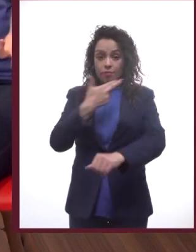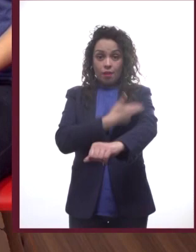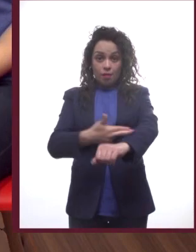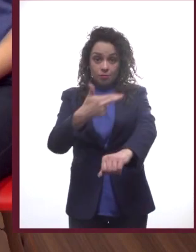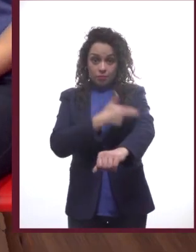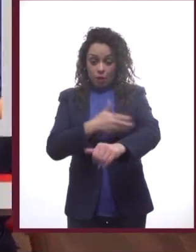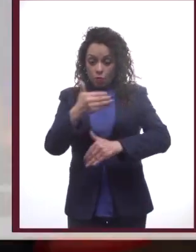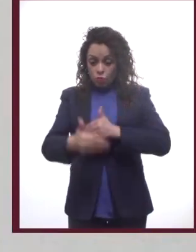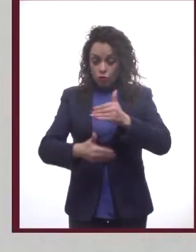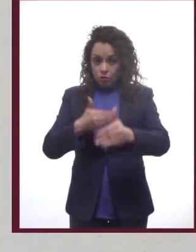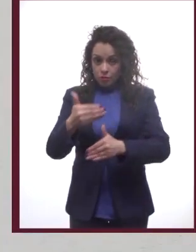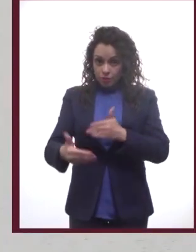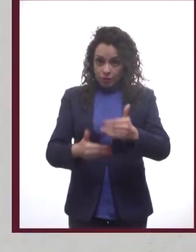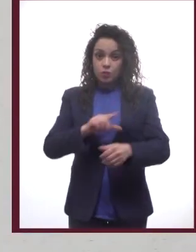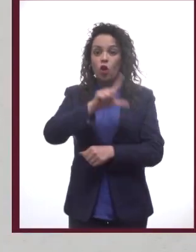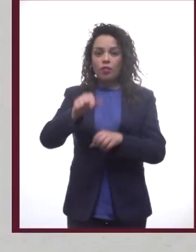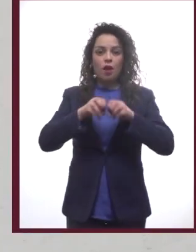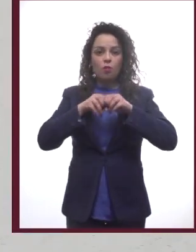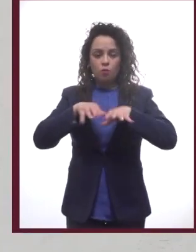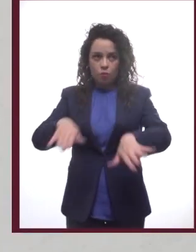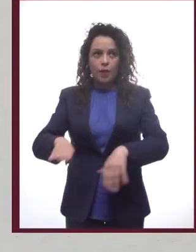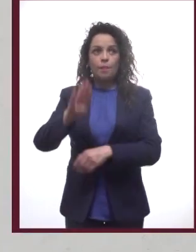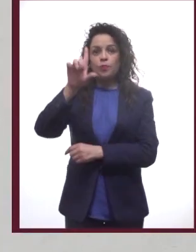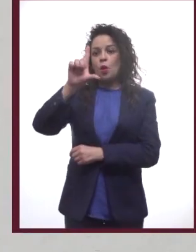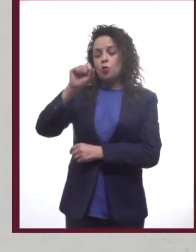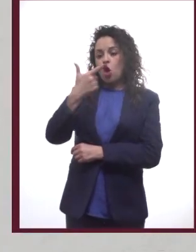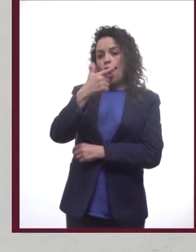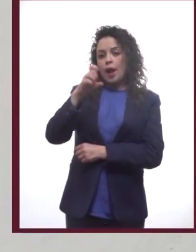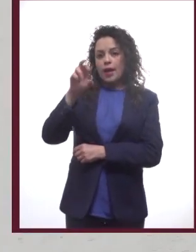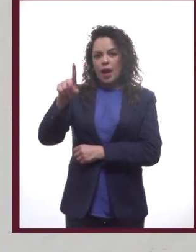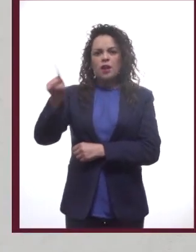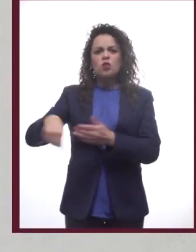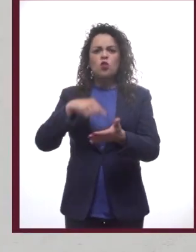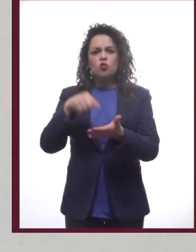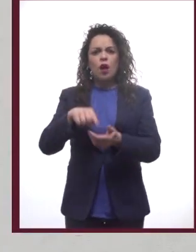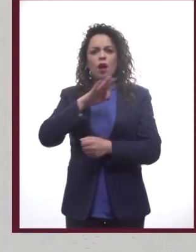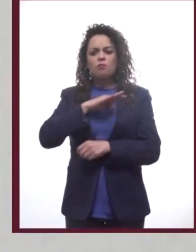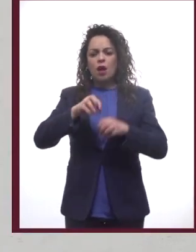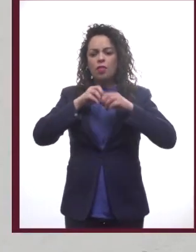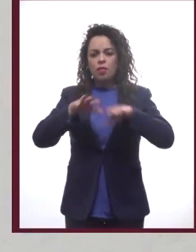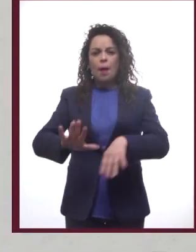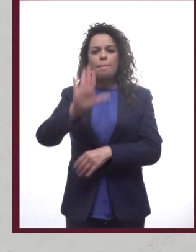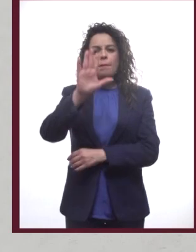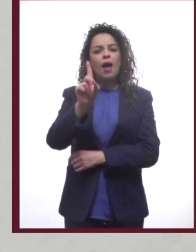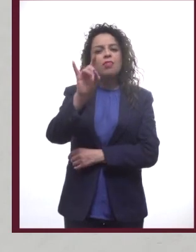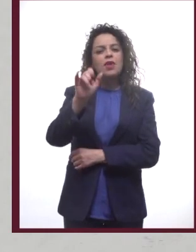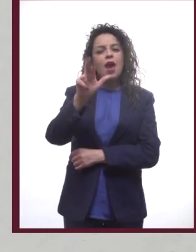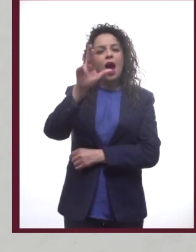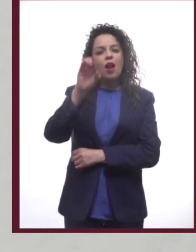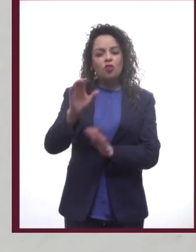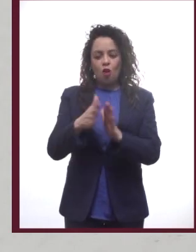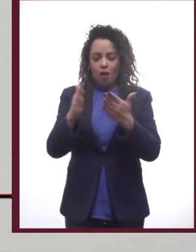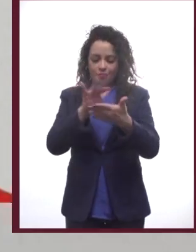antes de subirlos. Blogger es una plataforma en la que puedes publicar tus textos a manera de diario.